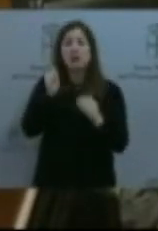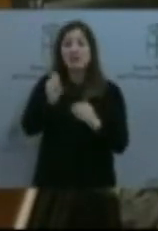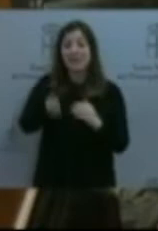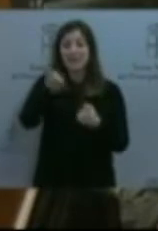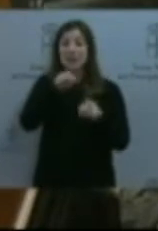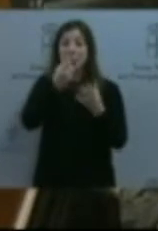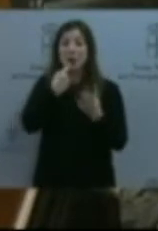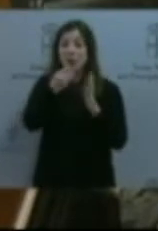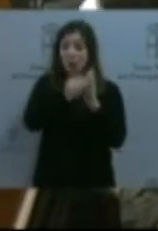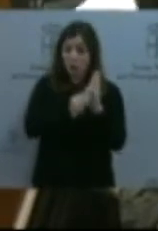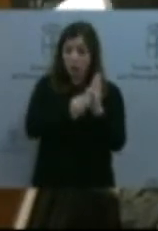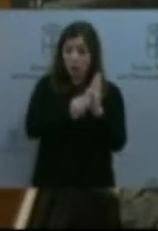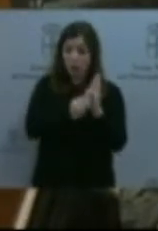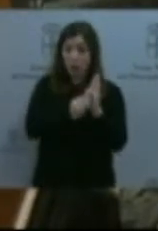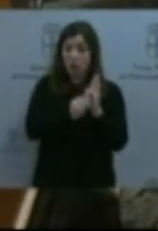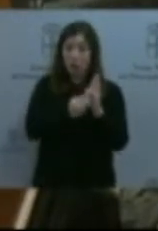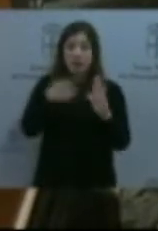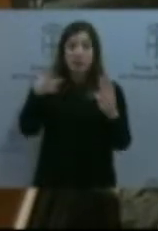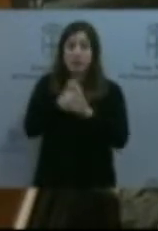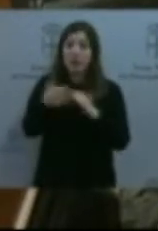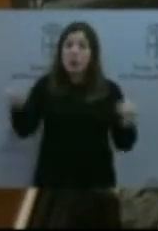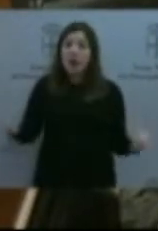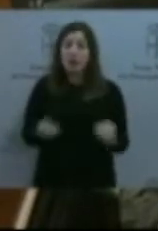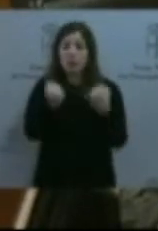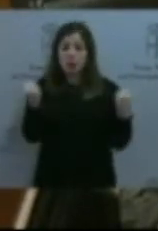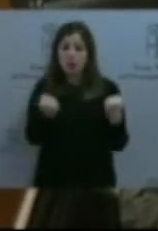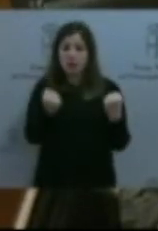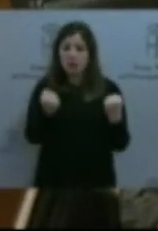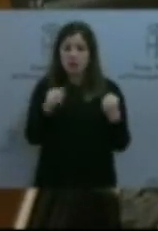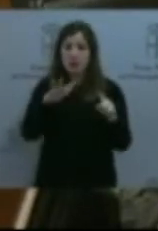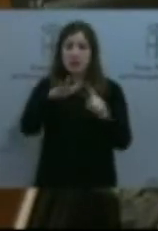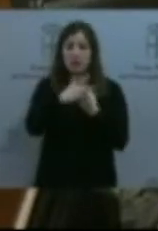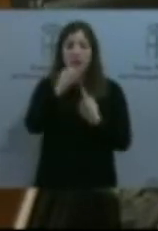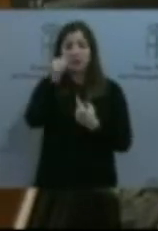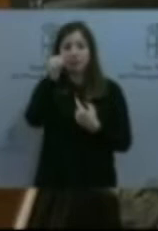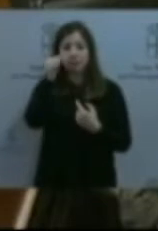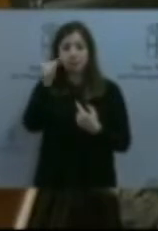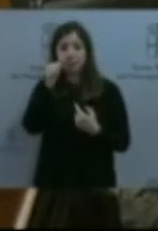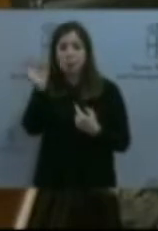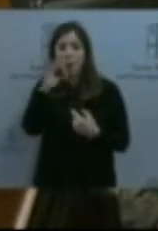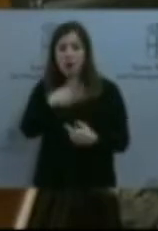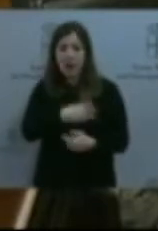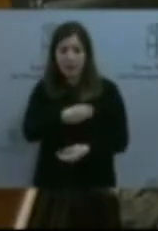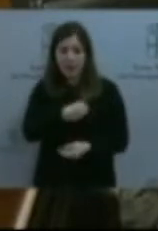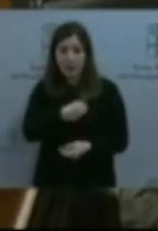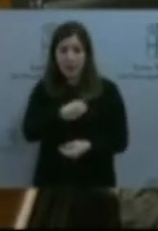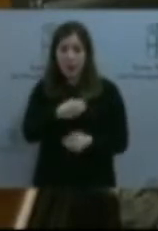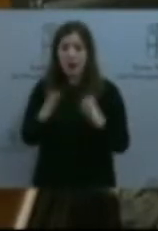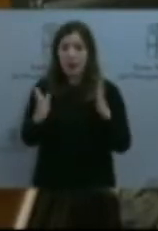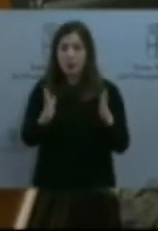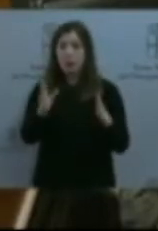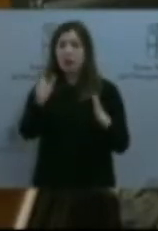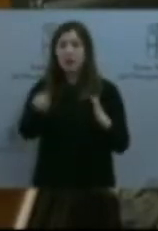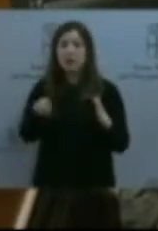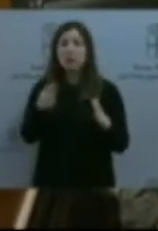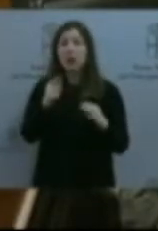las situaciones de maternidad o de lactancia, reconociendo el derecho a percibir el plus de guardias de atención continuada por